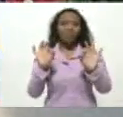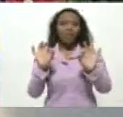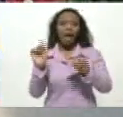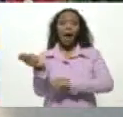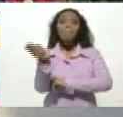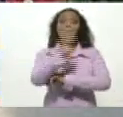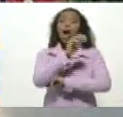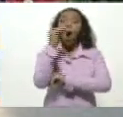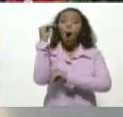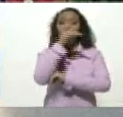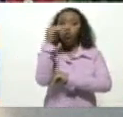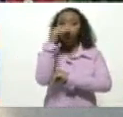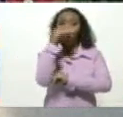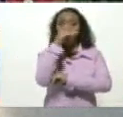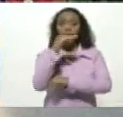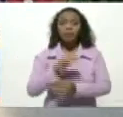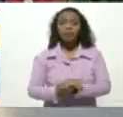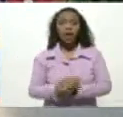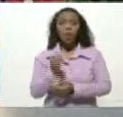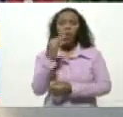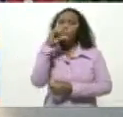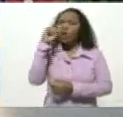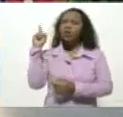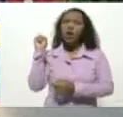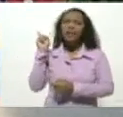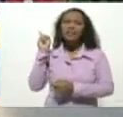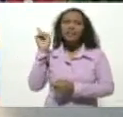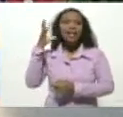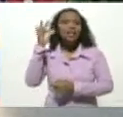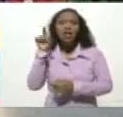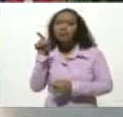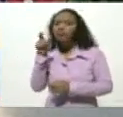octubre. ¿Cuántos años tiene esa niña tan bella?